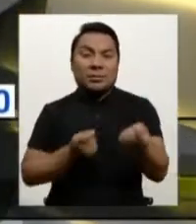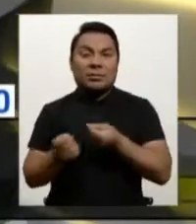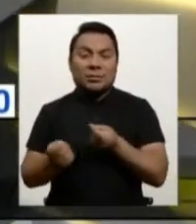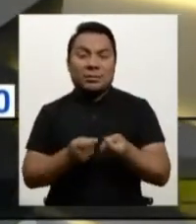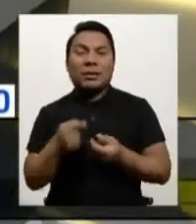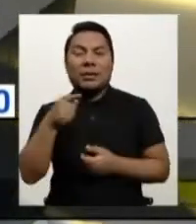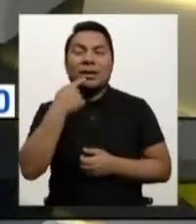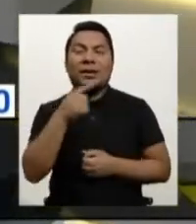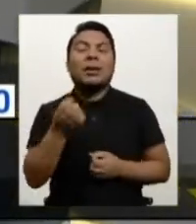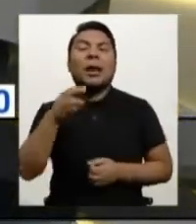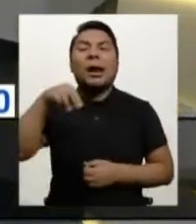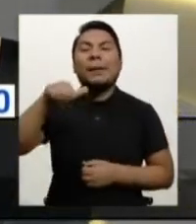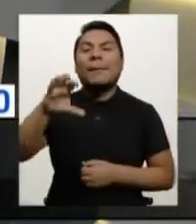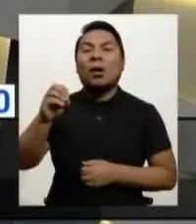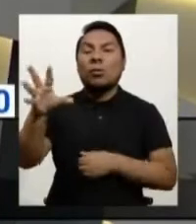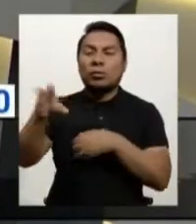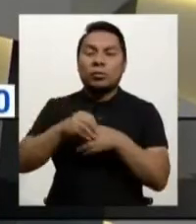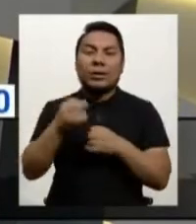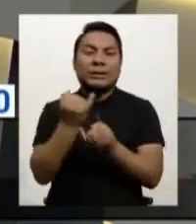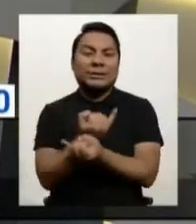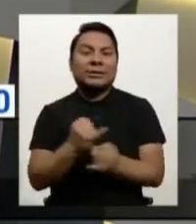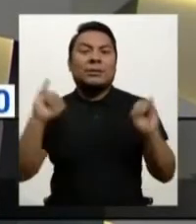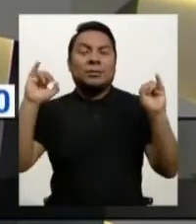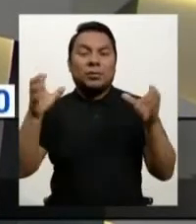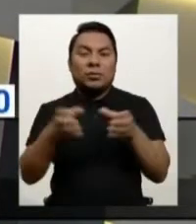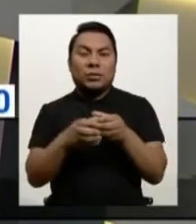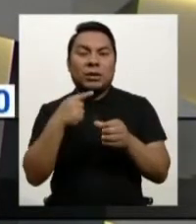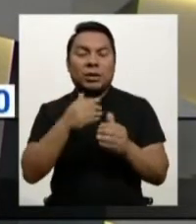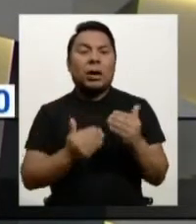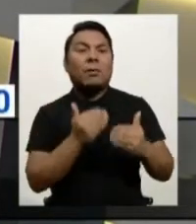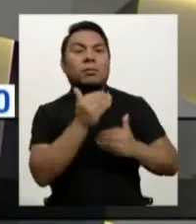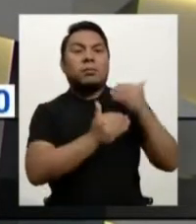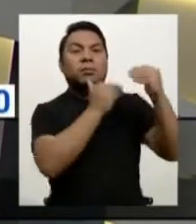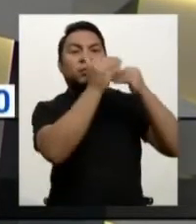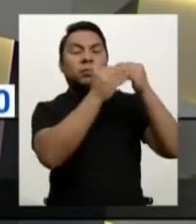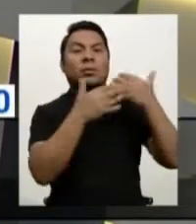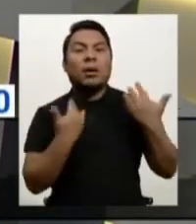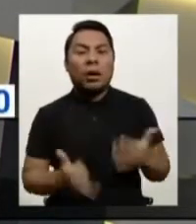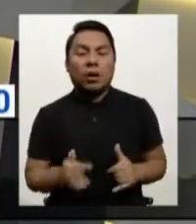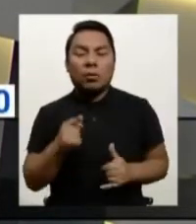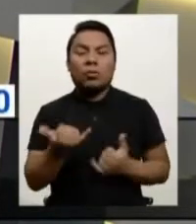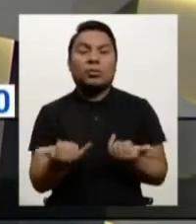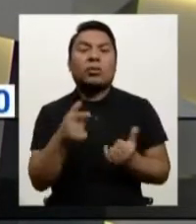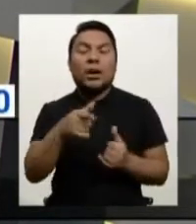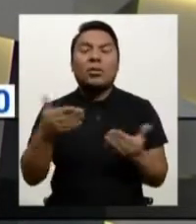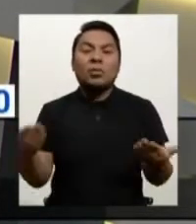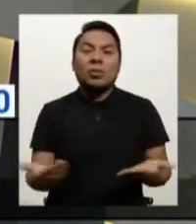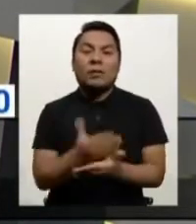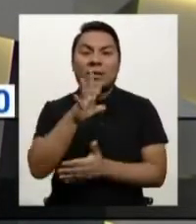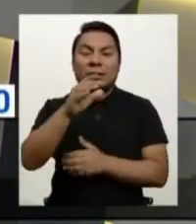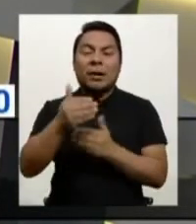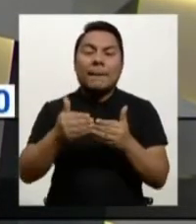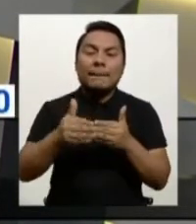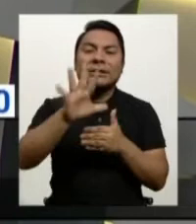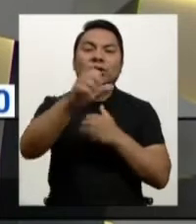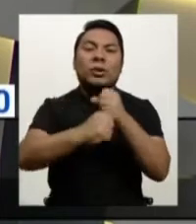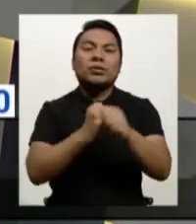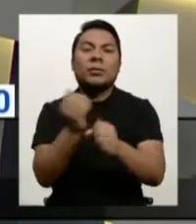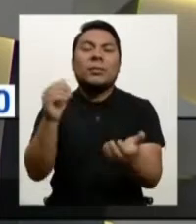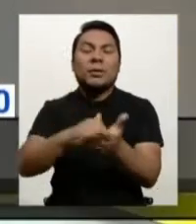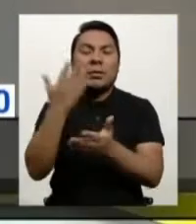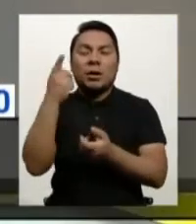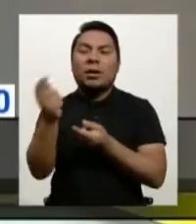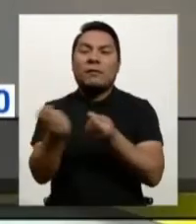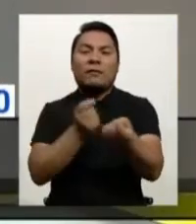independencia, la era de Mao, de Deng Xiaoping, fue la prosperidad. Ahora, ¿qué viene? El tema de la defensa. defensa es fundamental y fortalecer las Fuerzas Armadas.